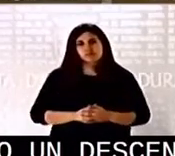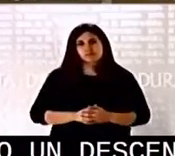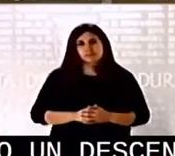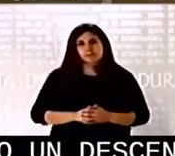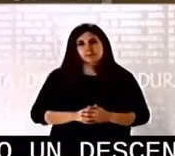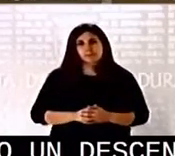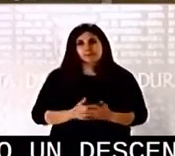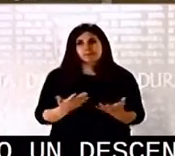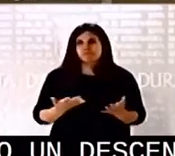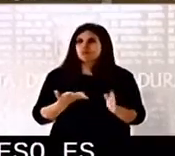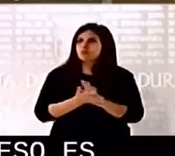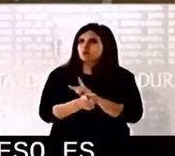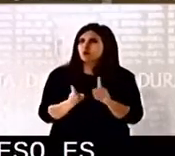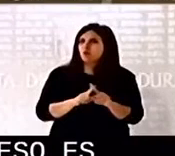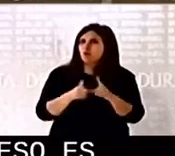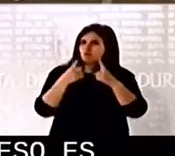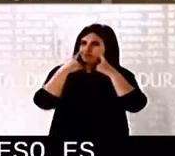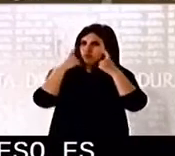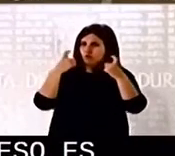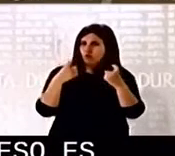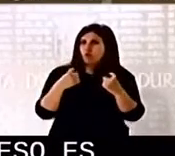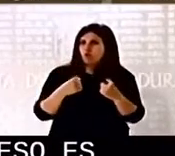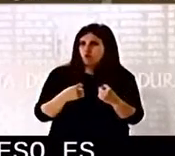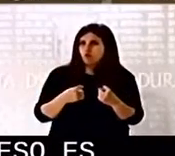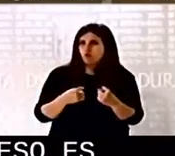Eso es llamativo por sí solo,